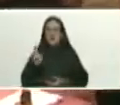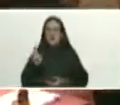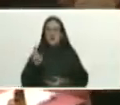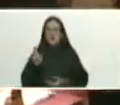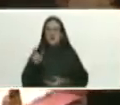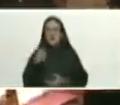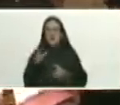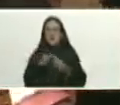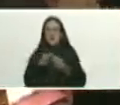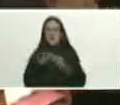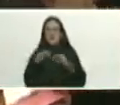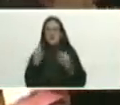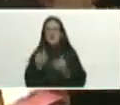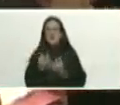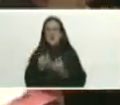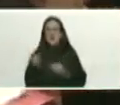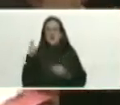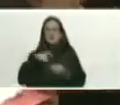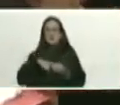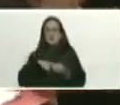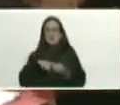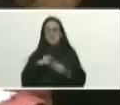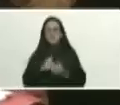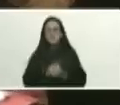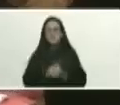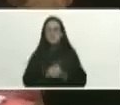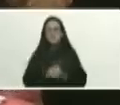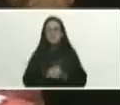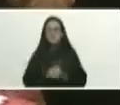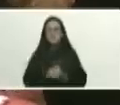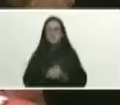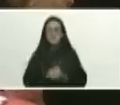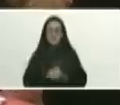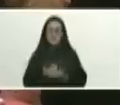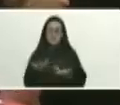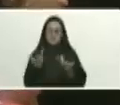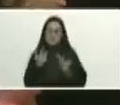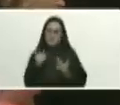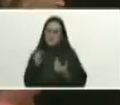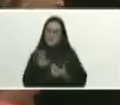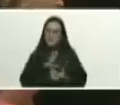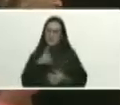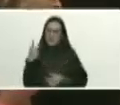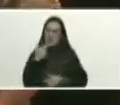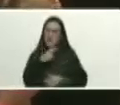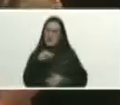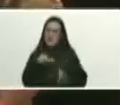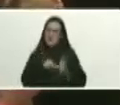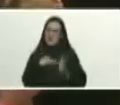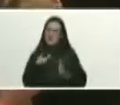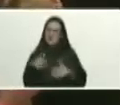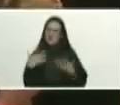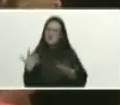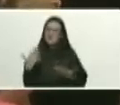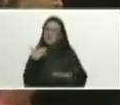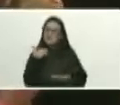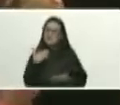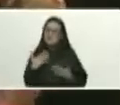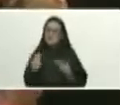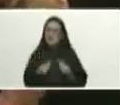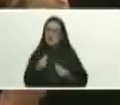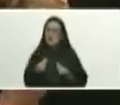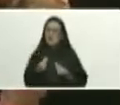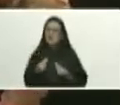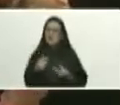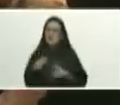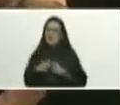que lo componen ellos y su pequeño hijo Brenner. Ferwinson, cuéntanos, ¿de qué parte Tejerías eran ustedes? ¿Cuál fue la afectación? ¿Cómo ha sido